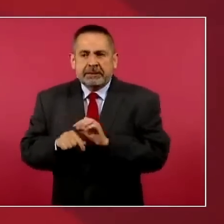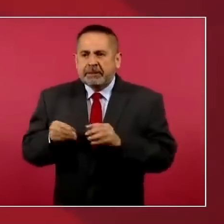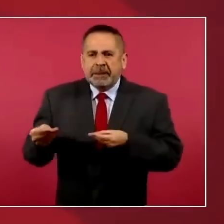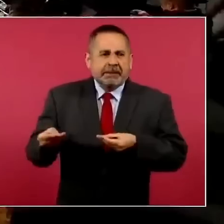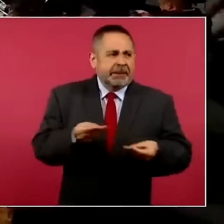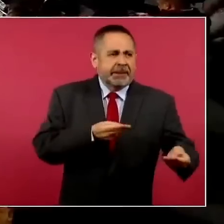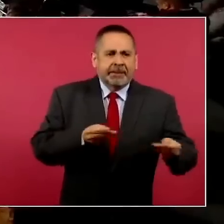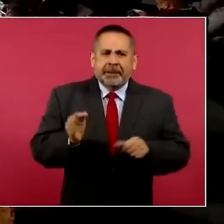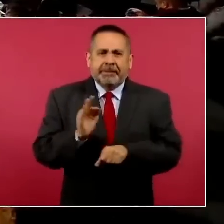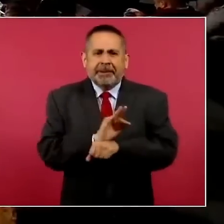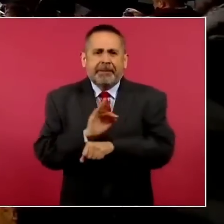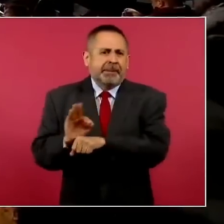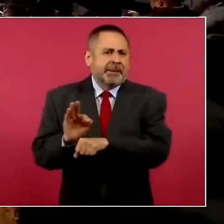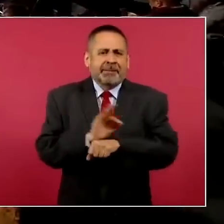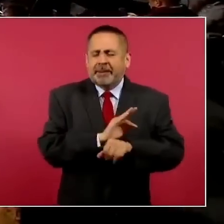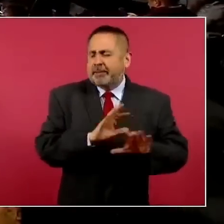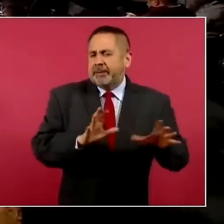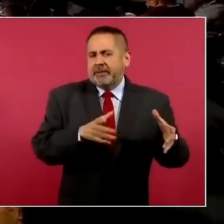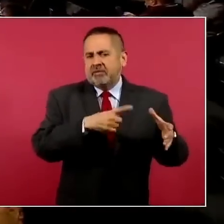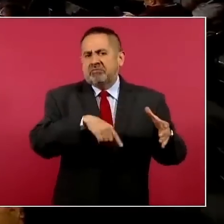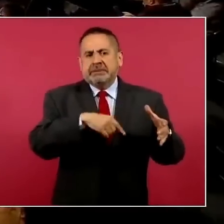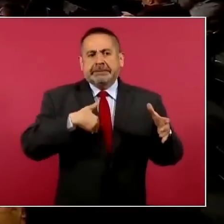los beneficiados,